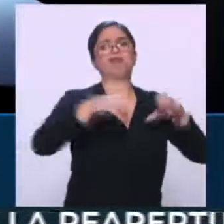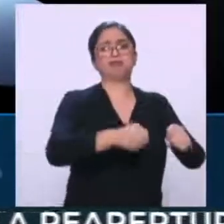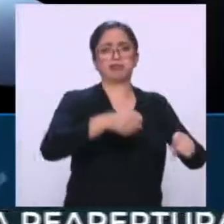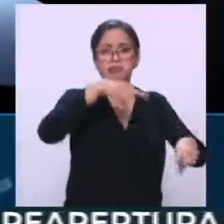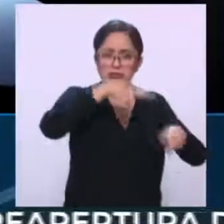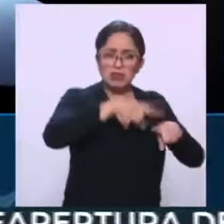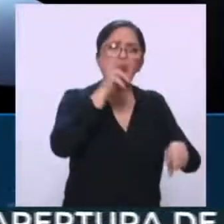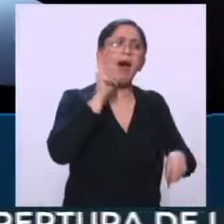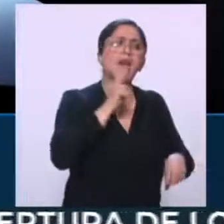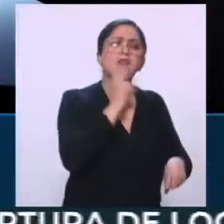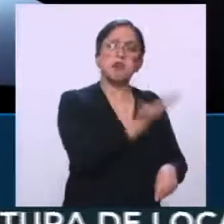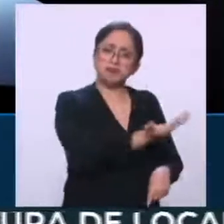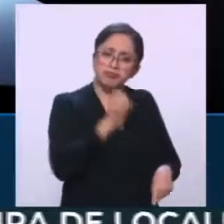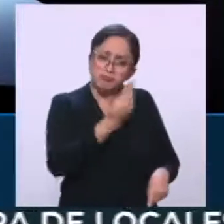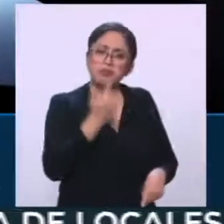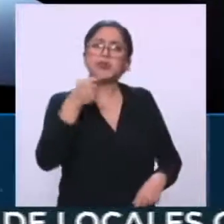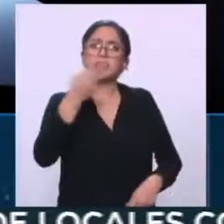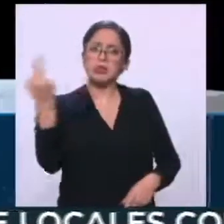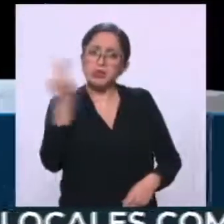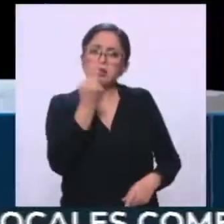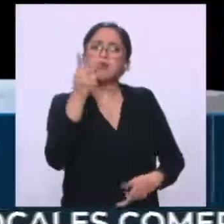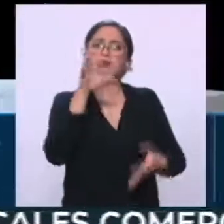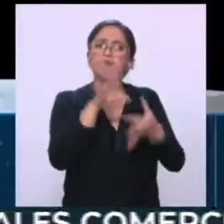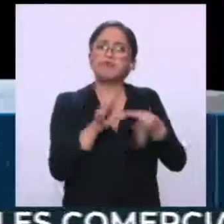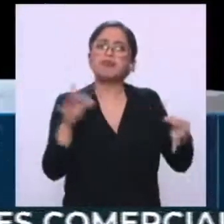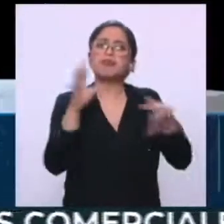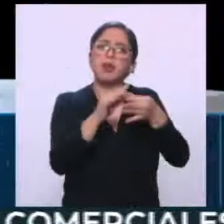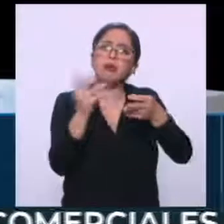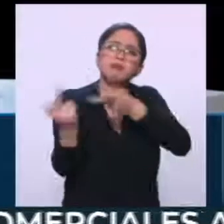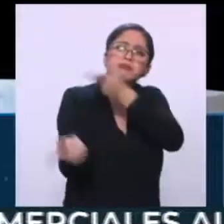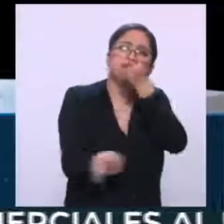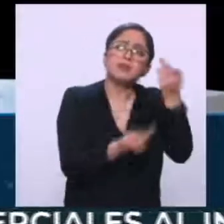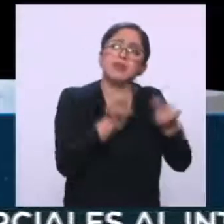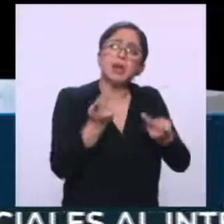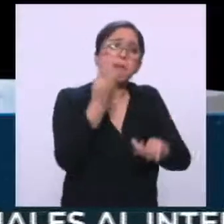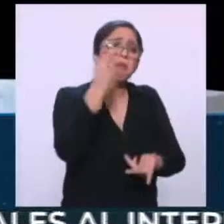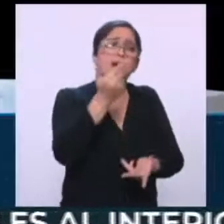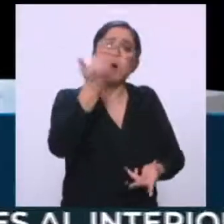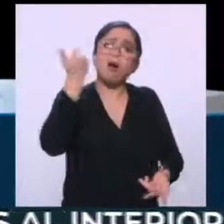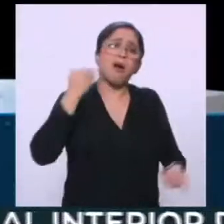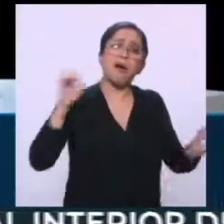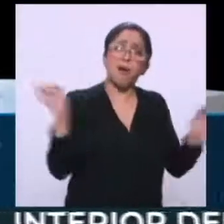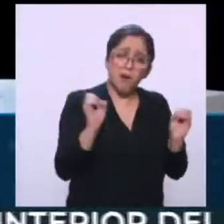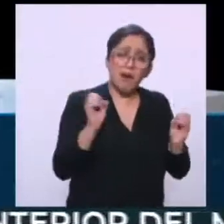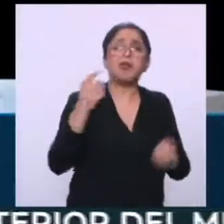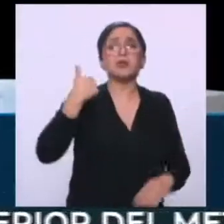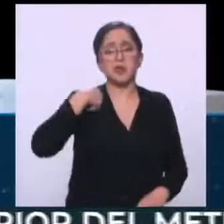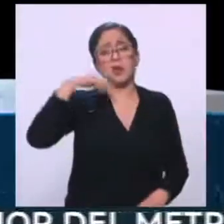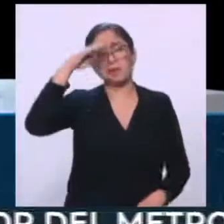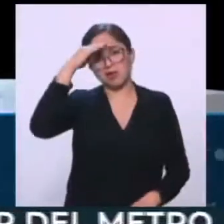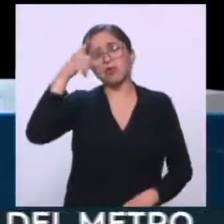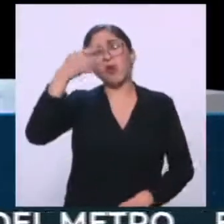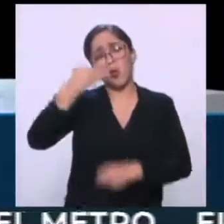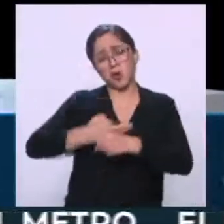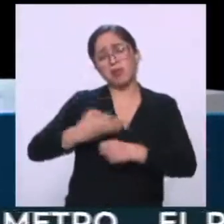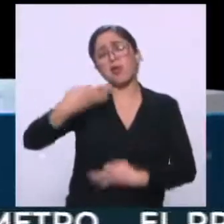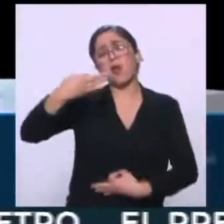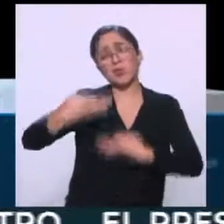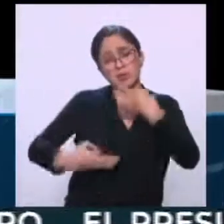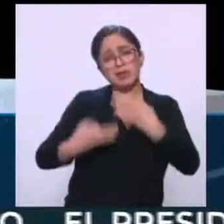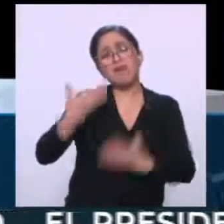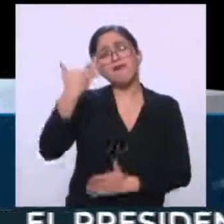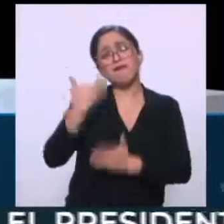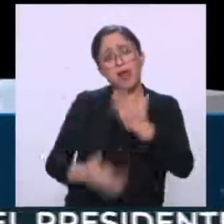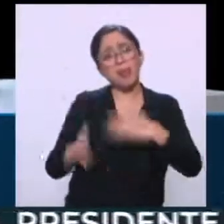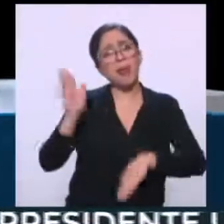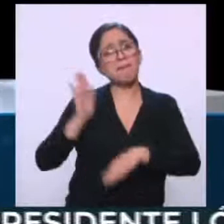llamarlo a comparecer. Entonces, sí es un gran reto. Me parece que hay grandes debilidades en nuestro sistema de justicia. Los jueces, las juezas y